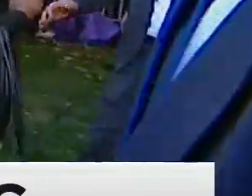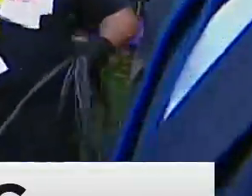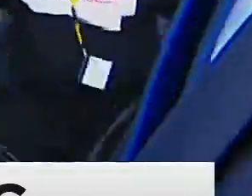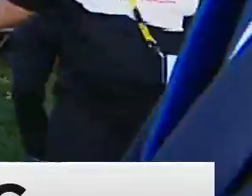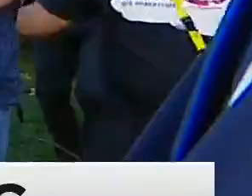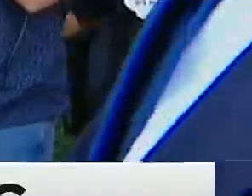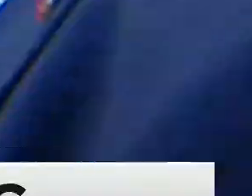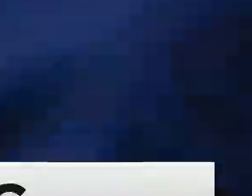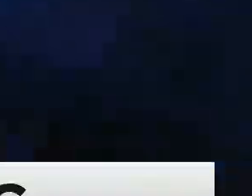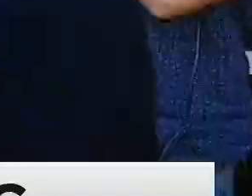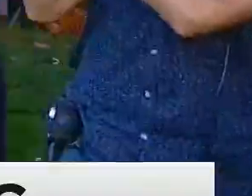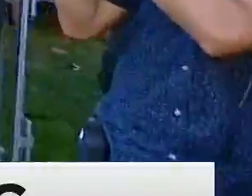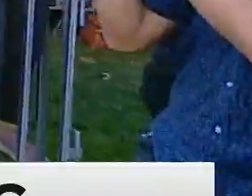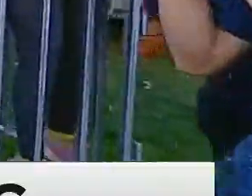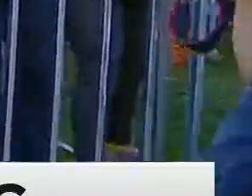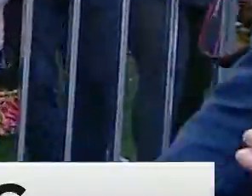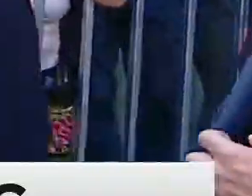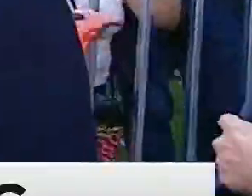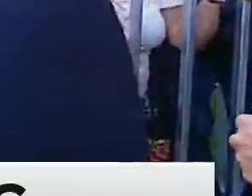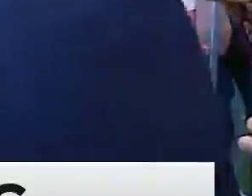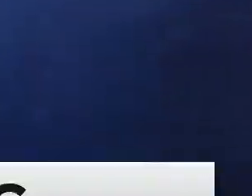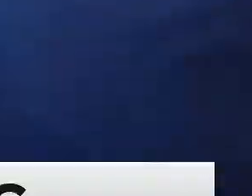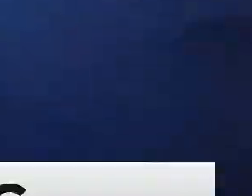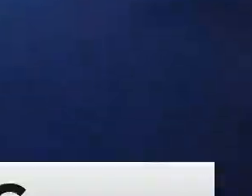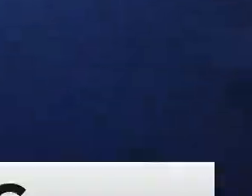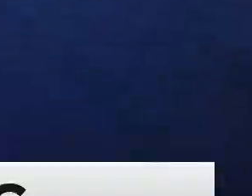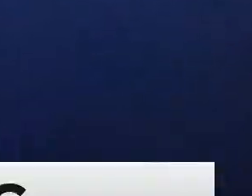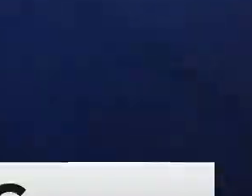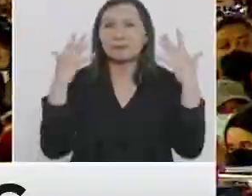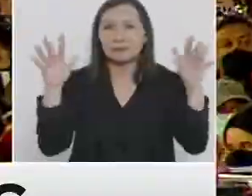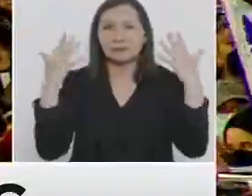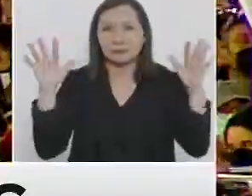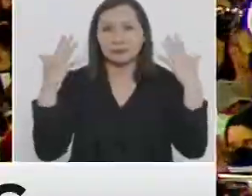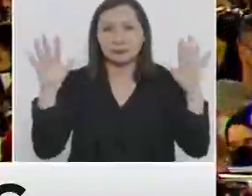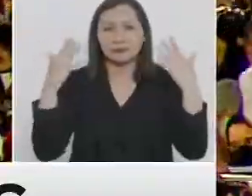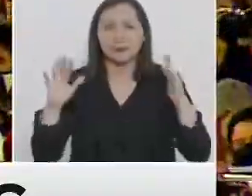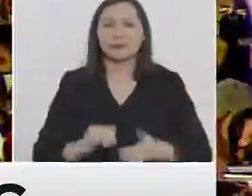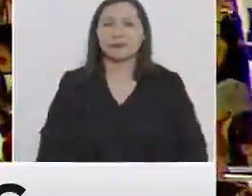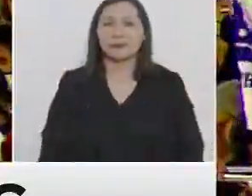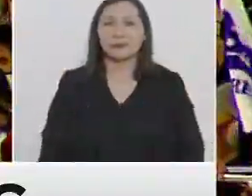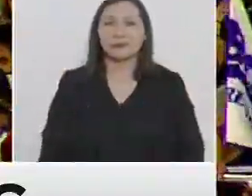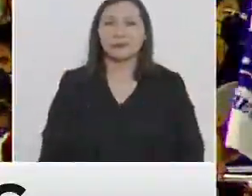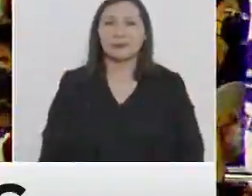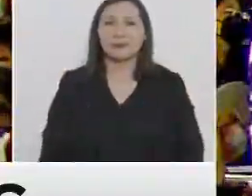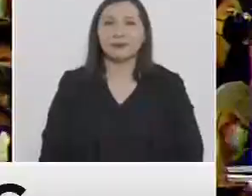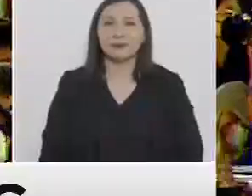dejó claro cuál será su camino y también quiénes son sus referentes. Como